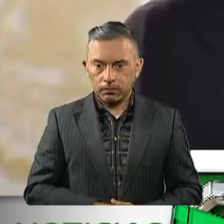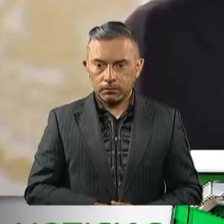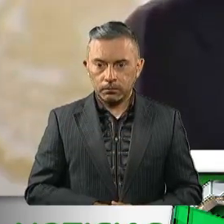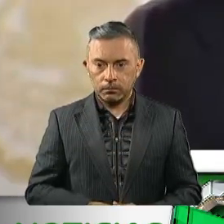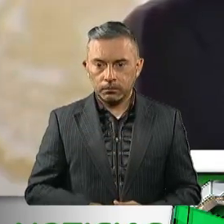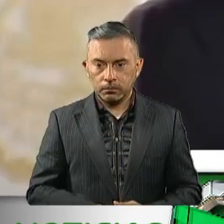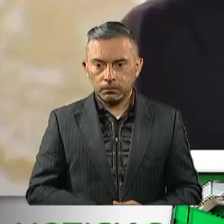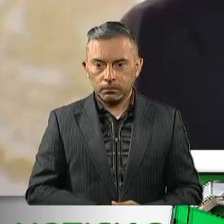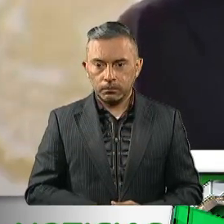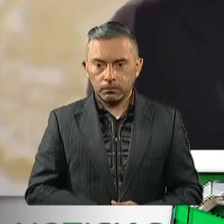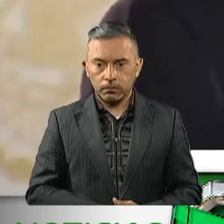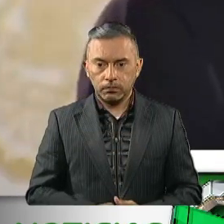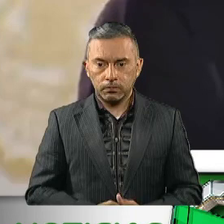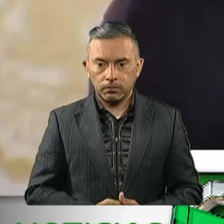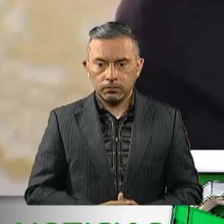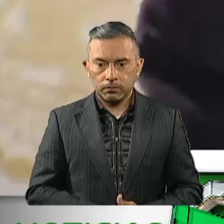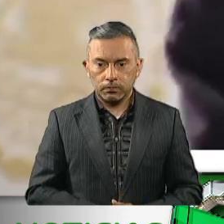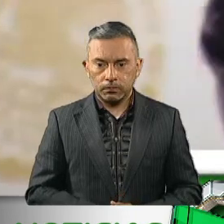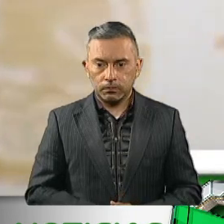la